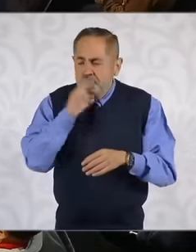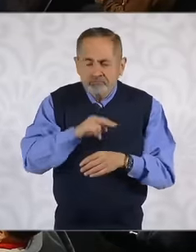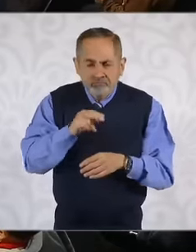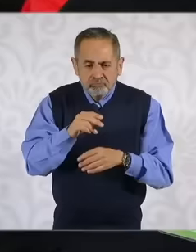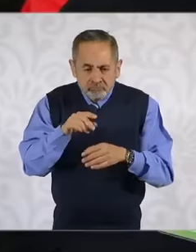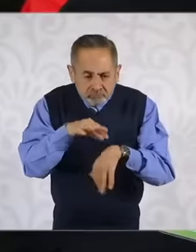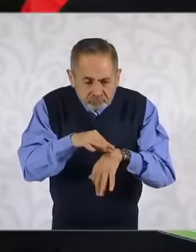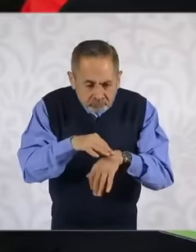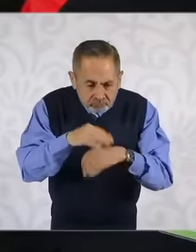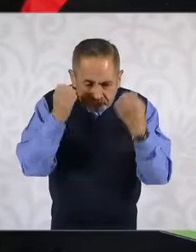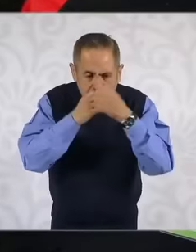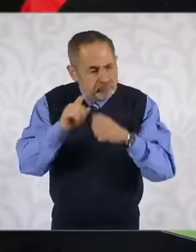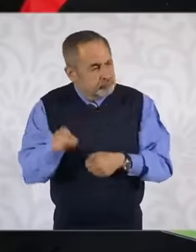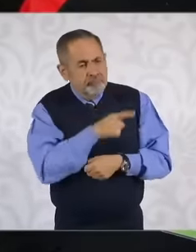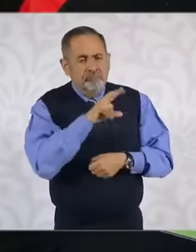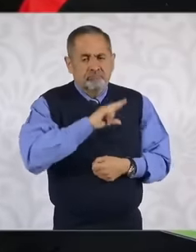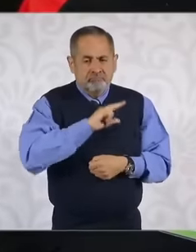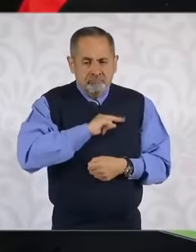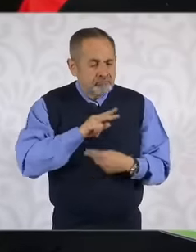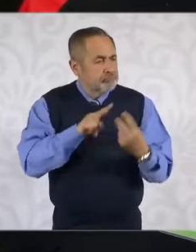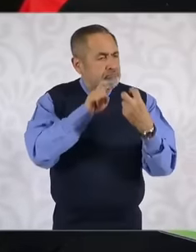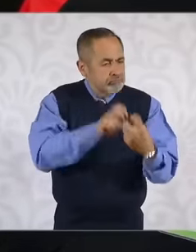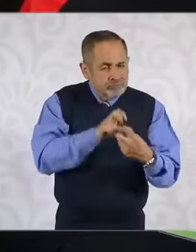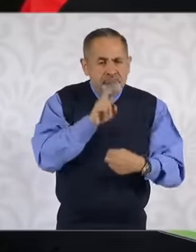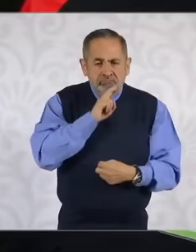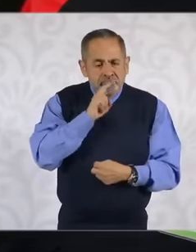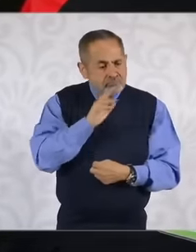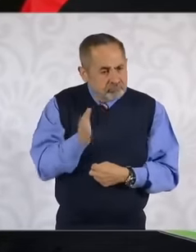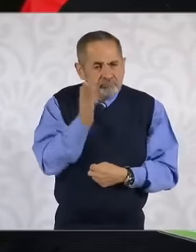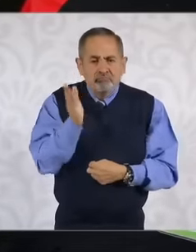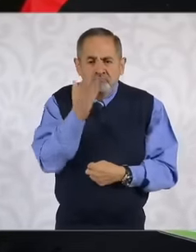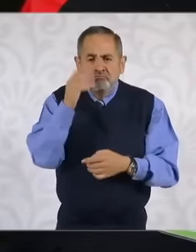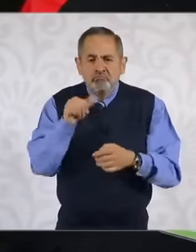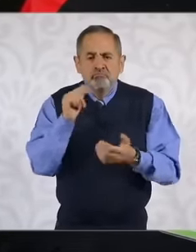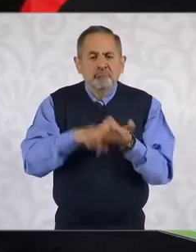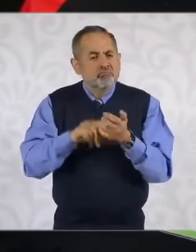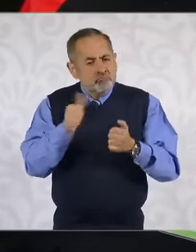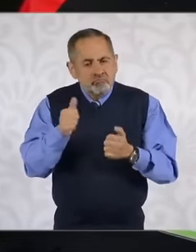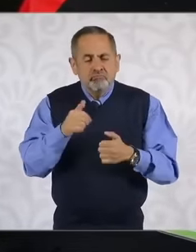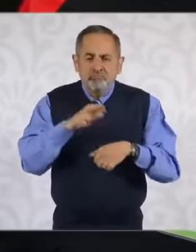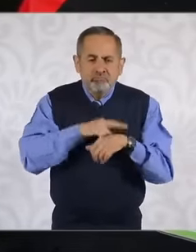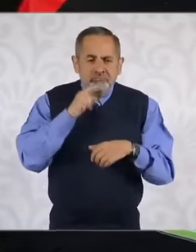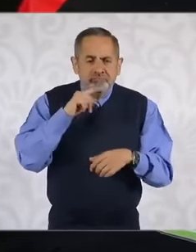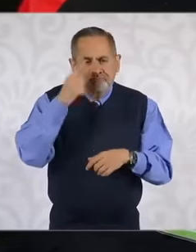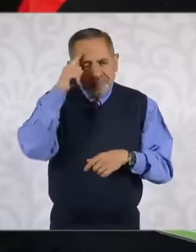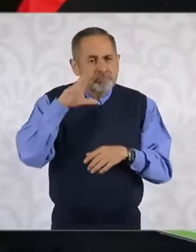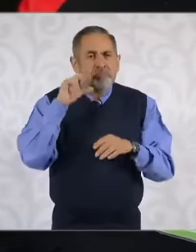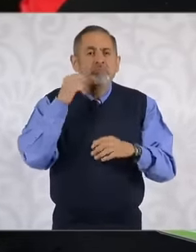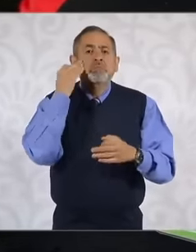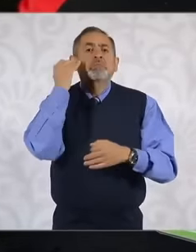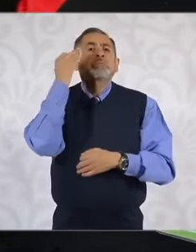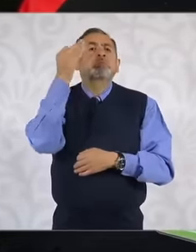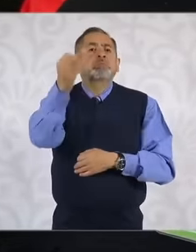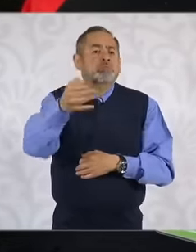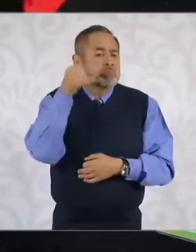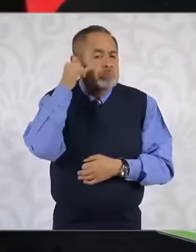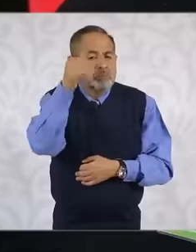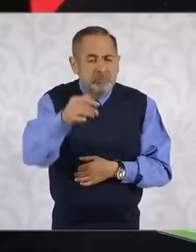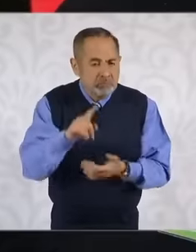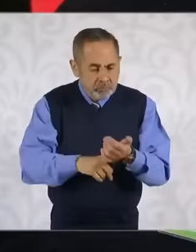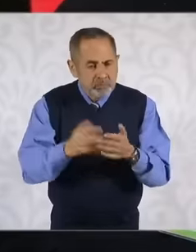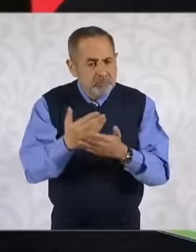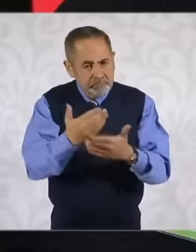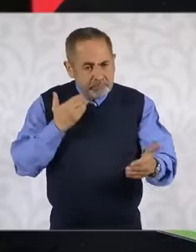que ha tenido usted con las autoridades de salud, se ha podido ver qué plan se puede hacer justamente para poder resarcir